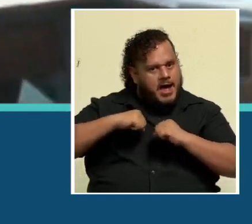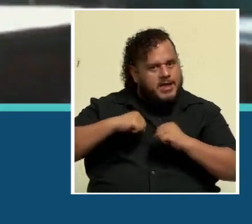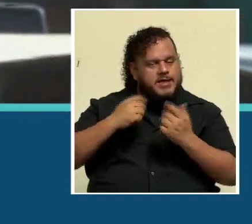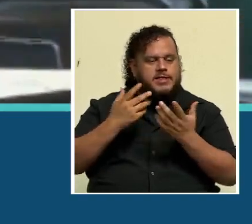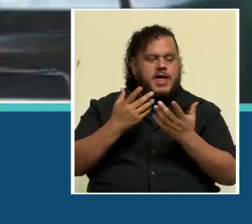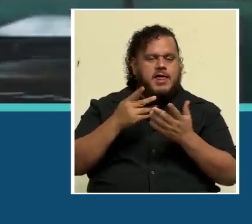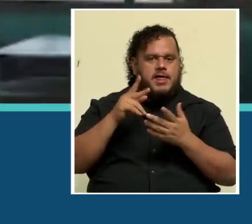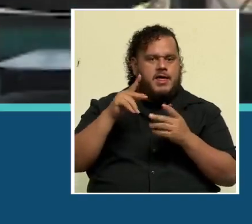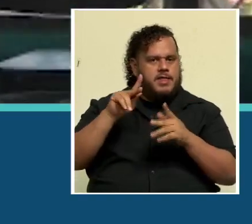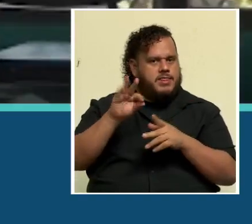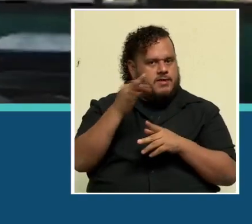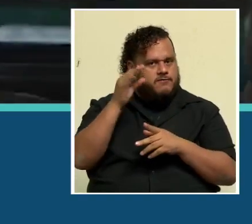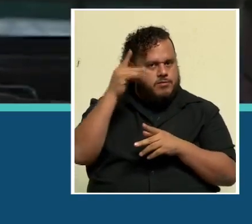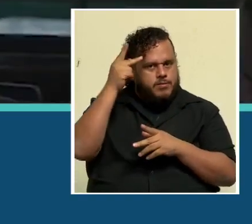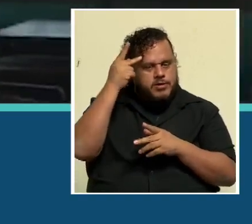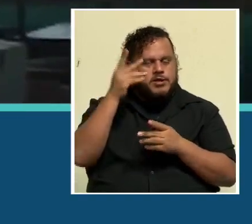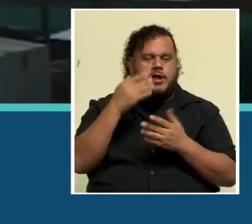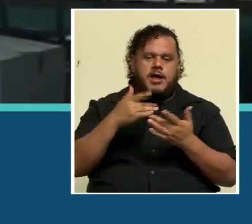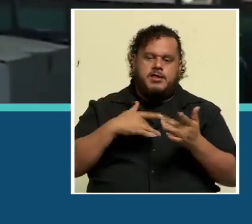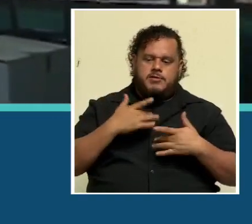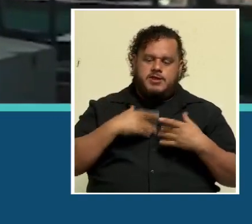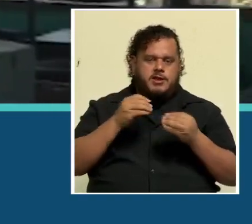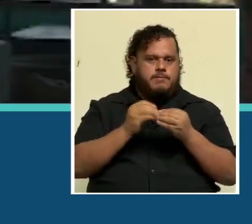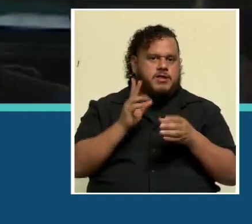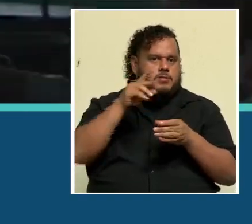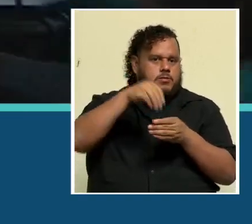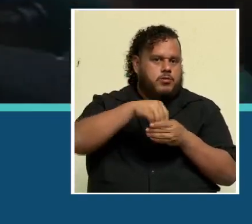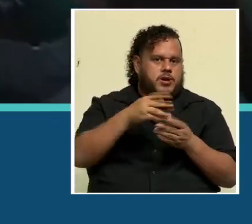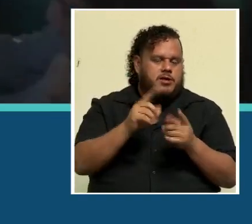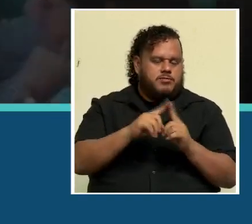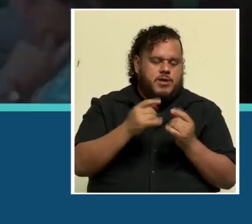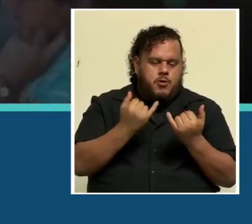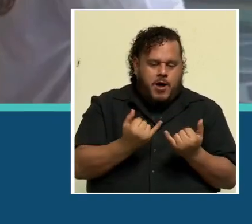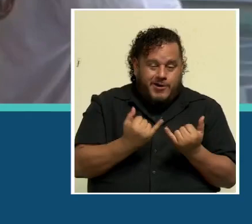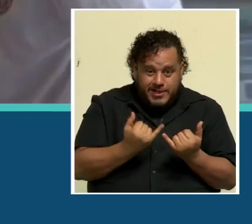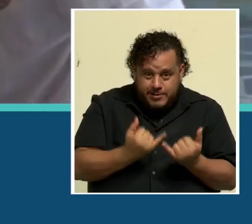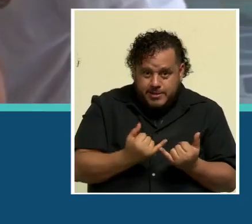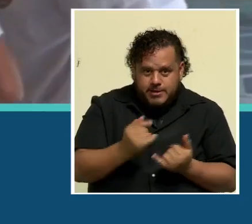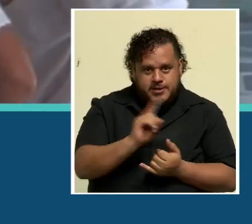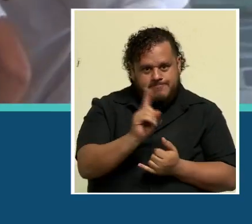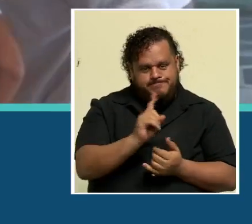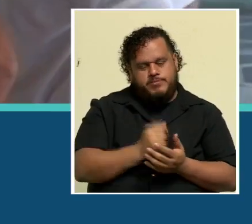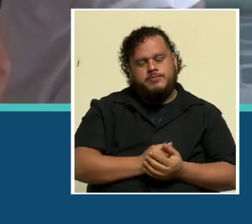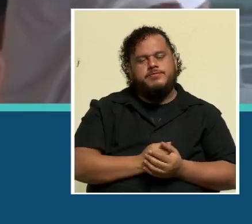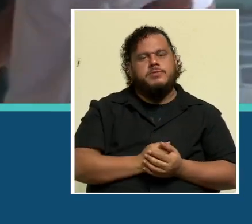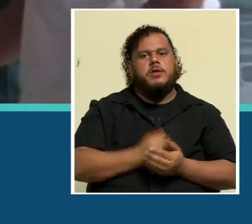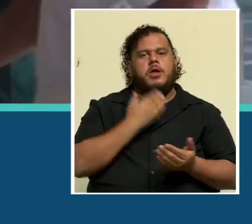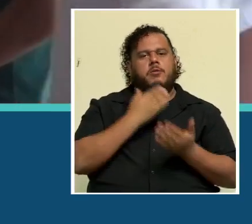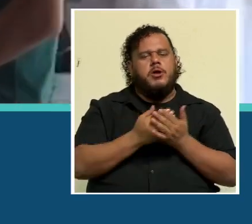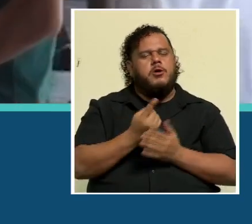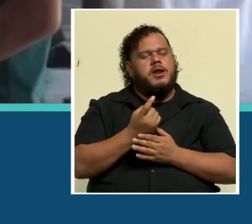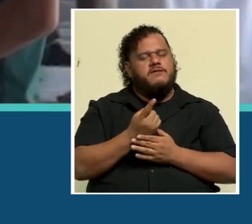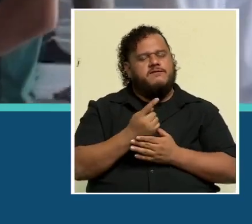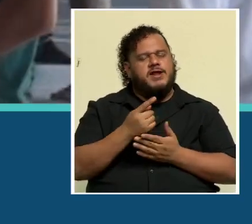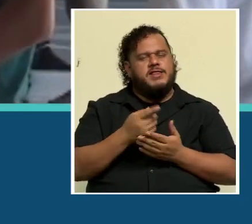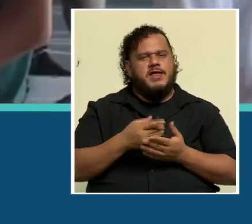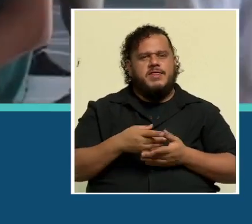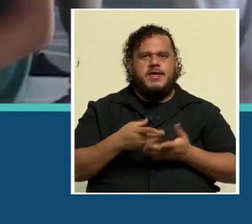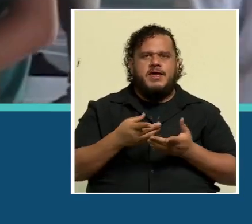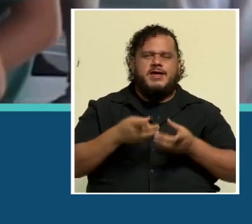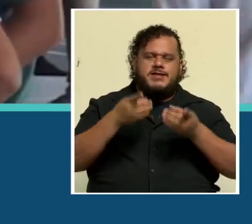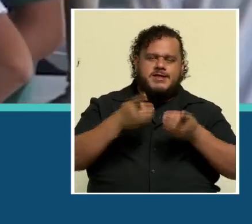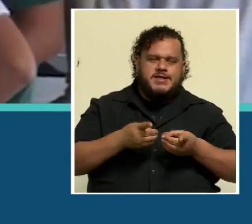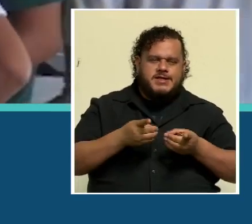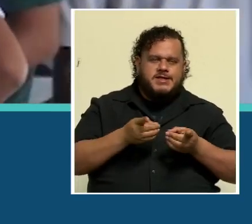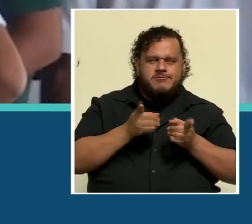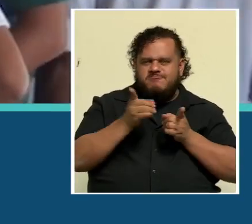se van a sentir más involucrados. Ahorita, ¿no? Don Ronald, La indecisión que tienen los costarricenses, y como